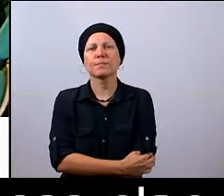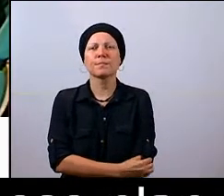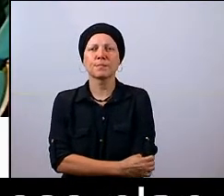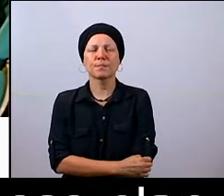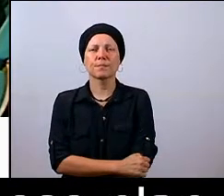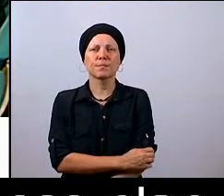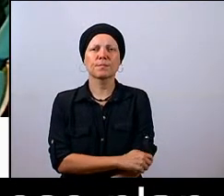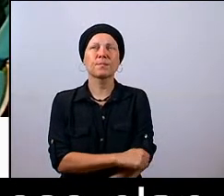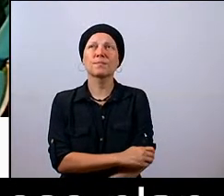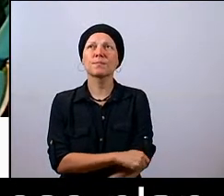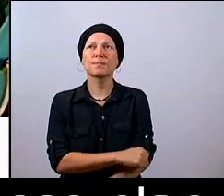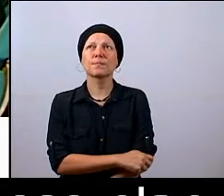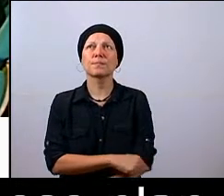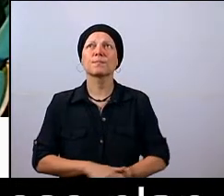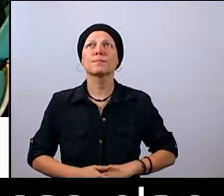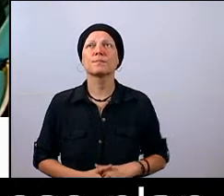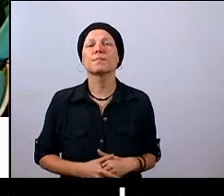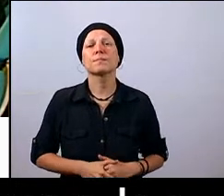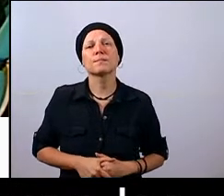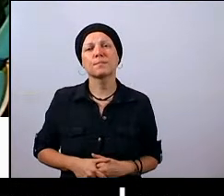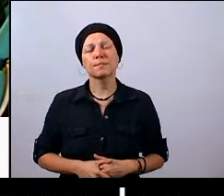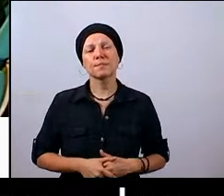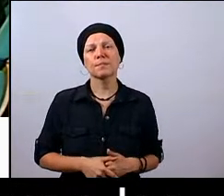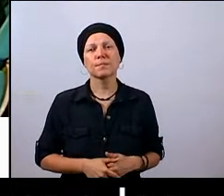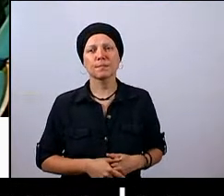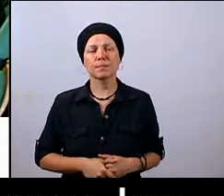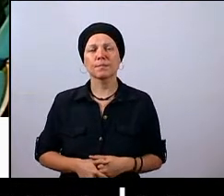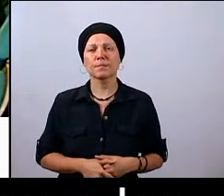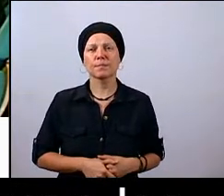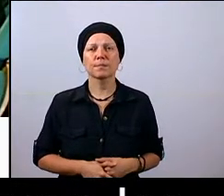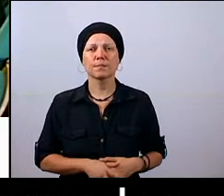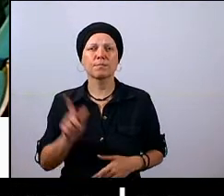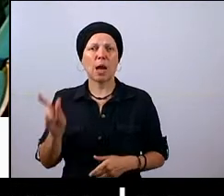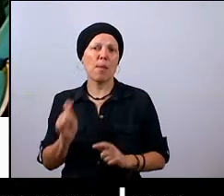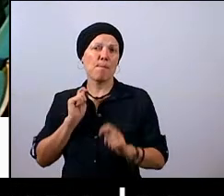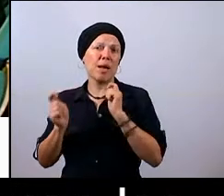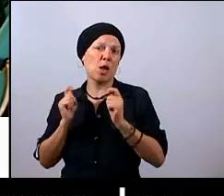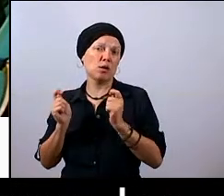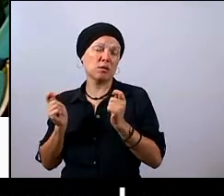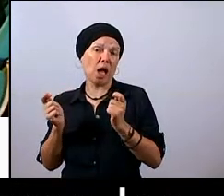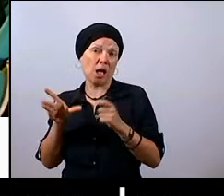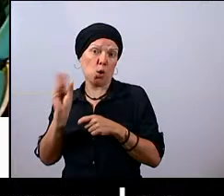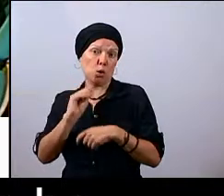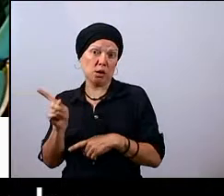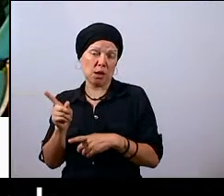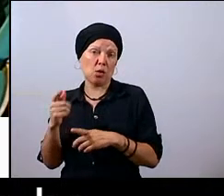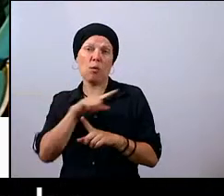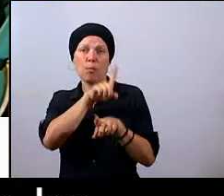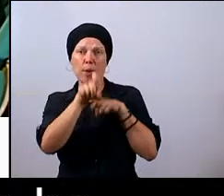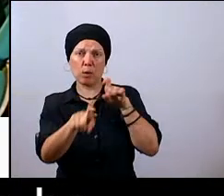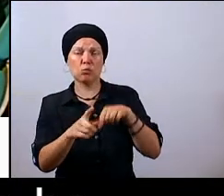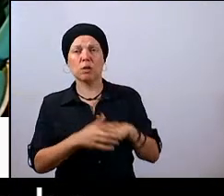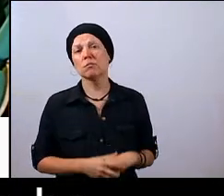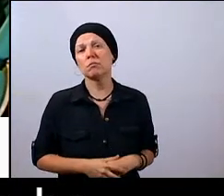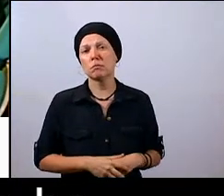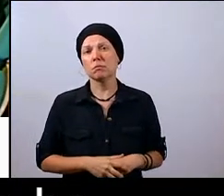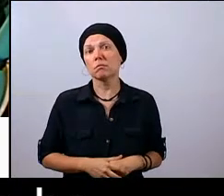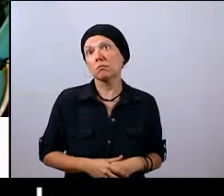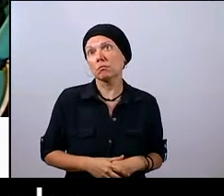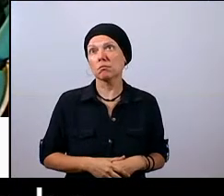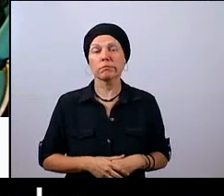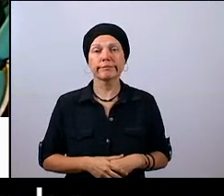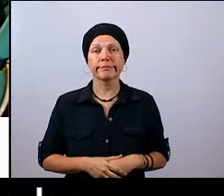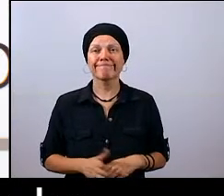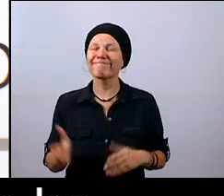tienen un calendario, si se puede decir que en septiembre, porque ya ha habido comunidades autónomas que han anunciado lo suyo, el Gobierno también anuncia hoy lo de las zonas catastróficas. Muy